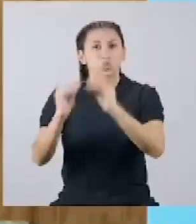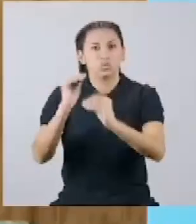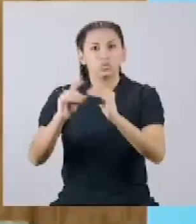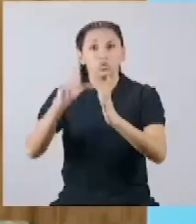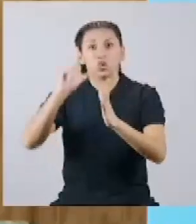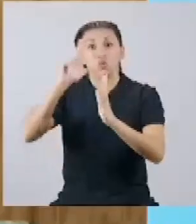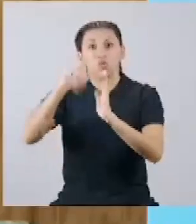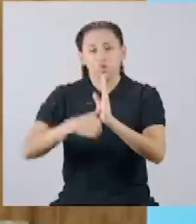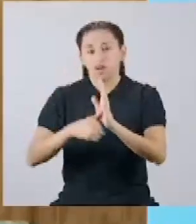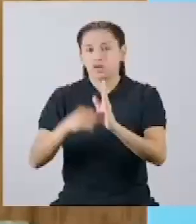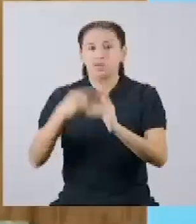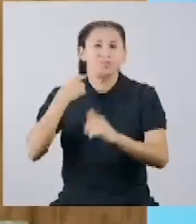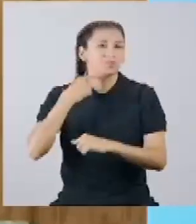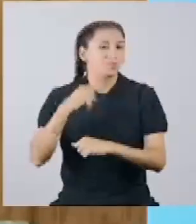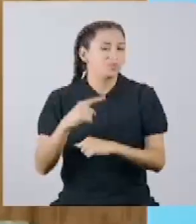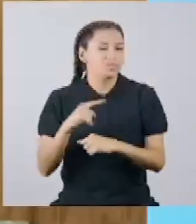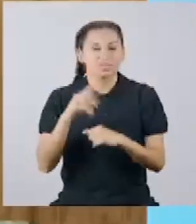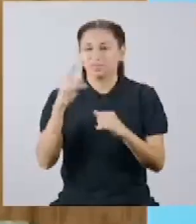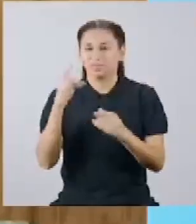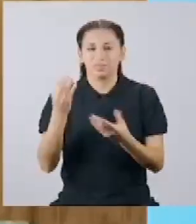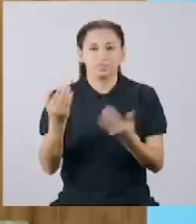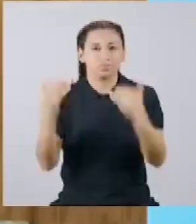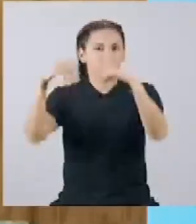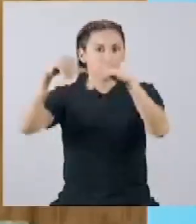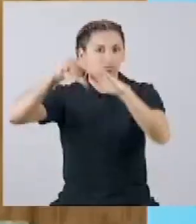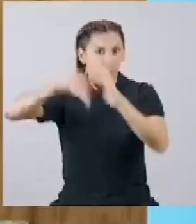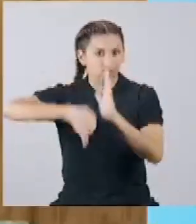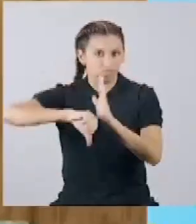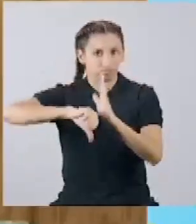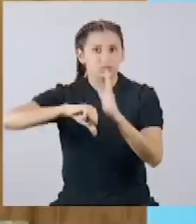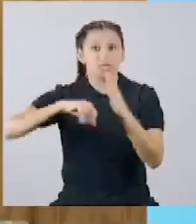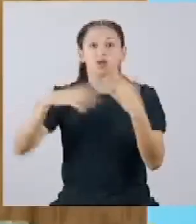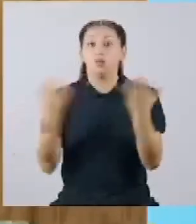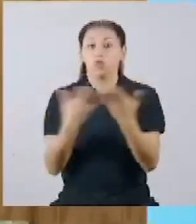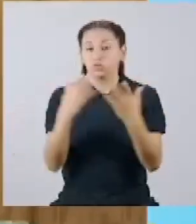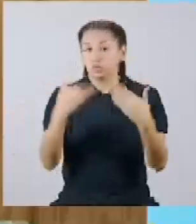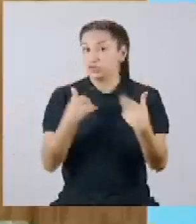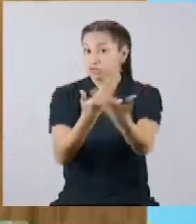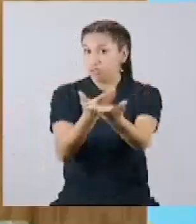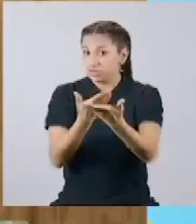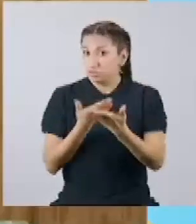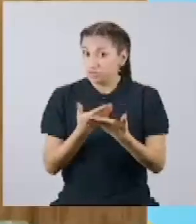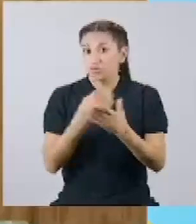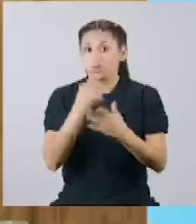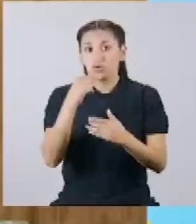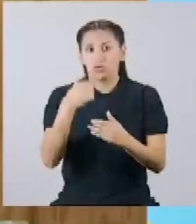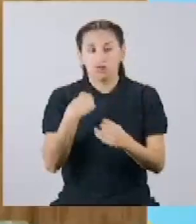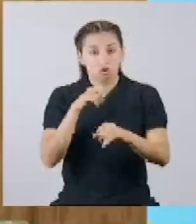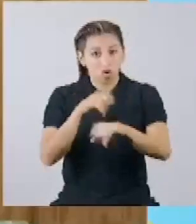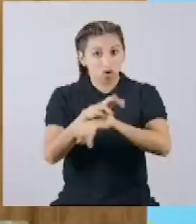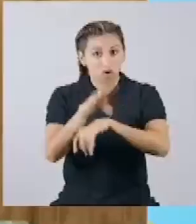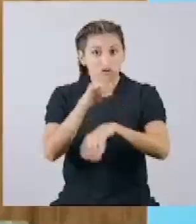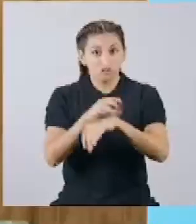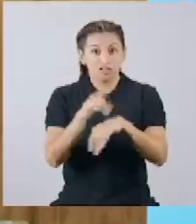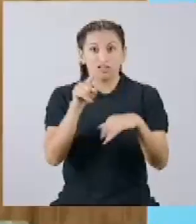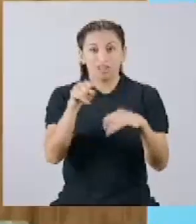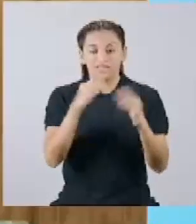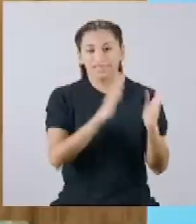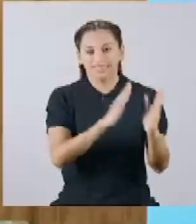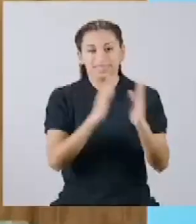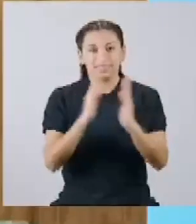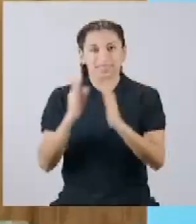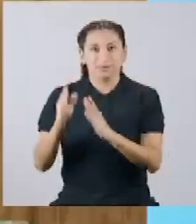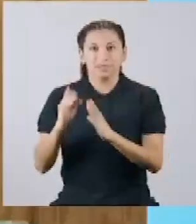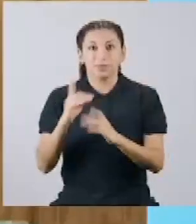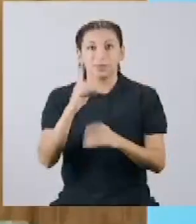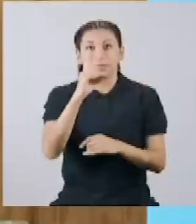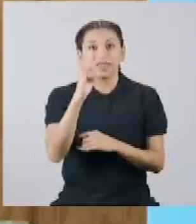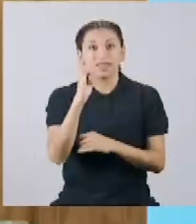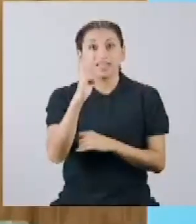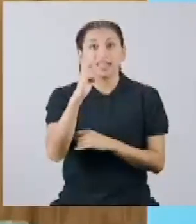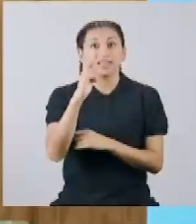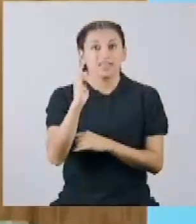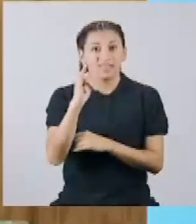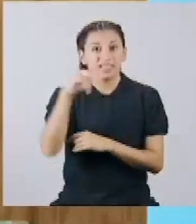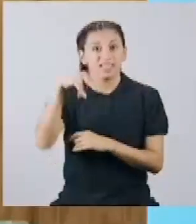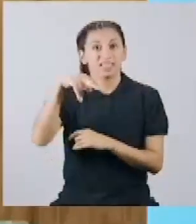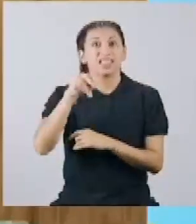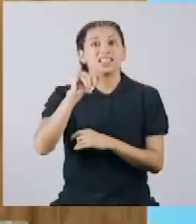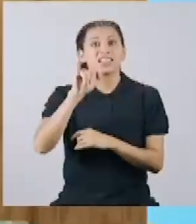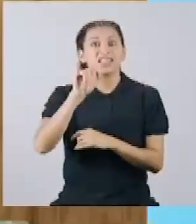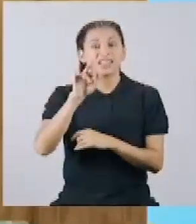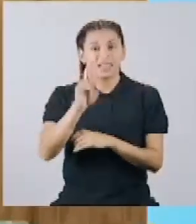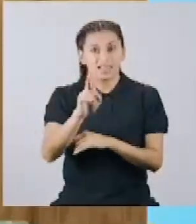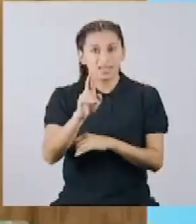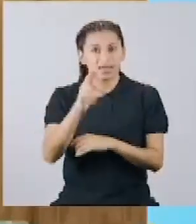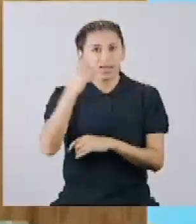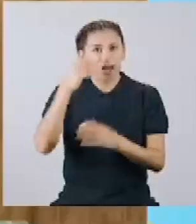soluciones que luego pueden no funcionar o fracasan. Por eso te invito a seguir los pasos de Einstein. Definir el problema